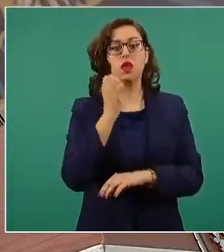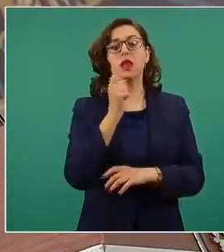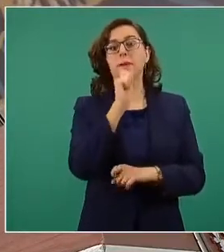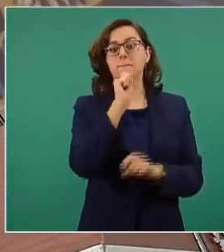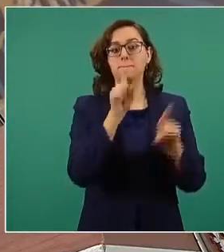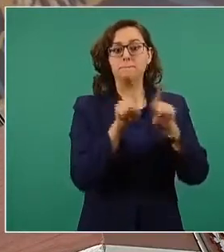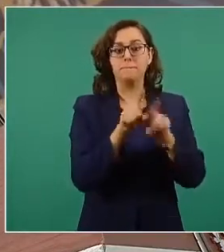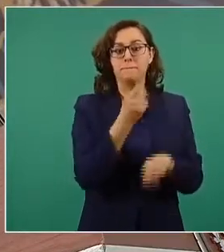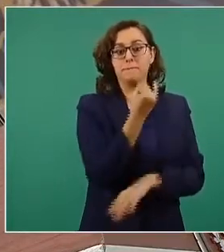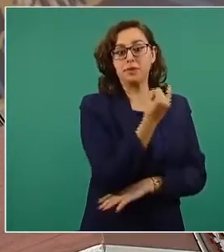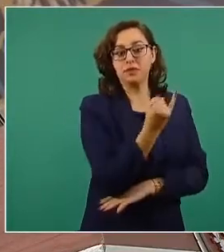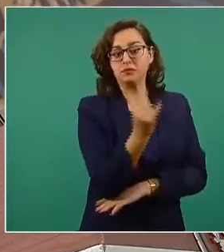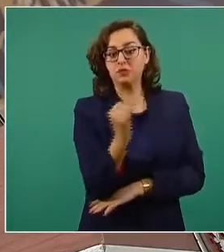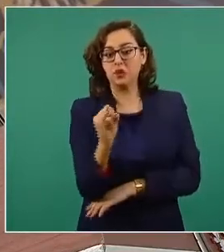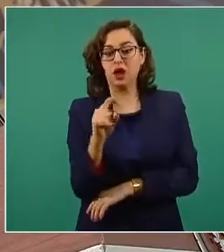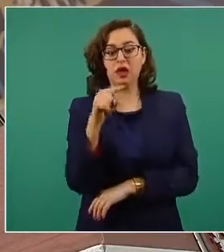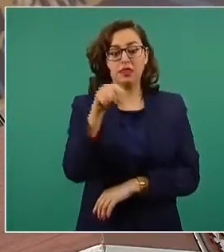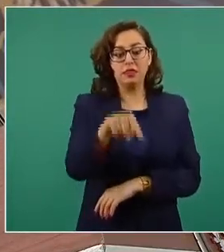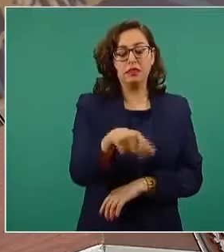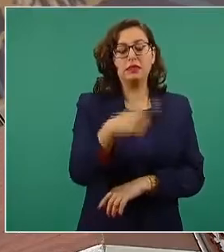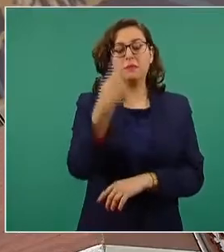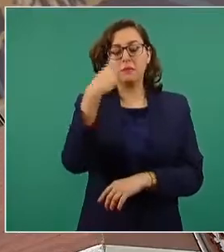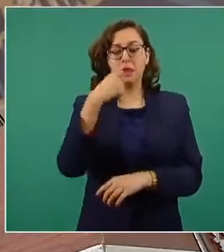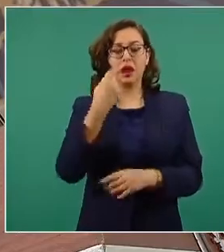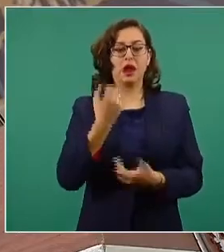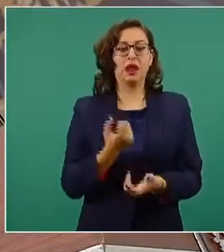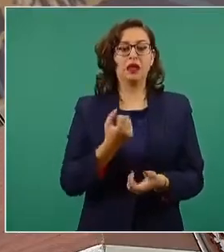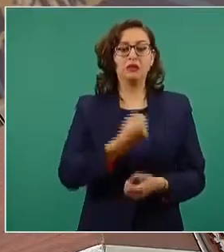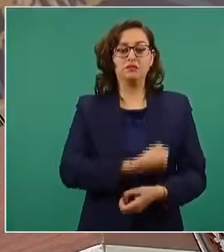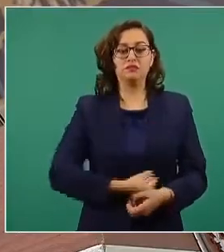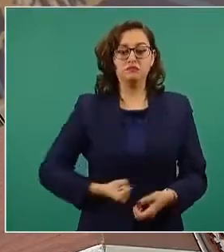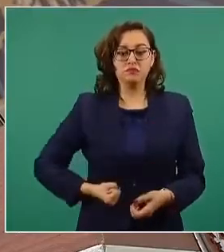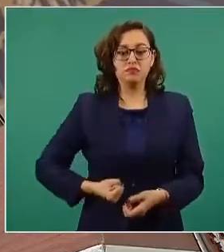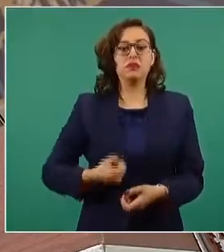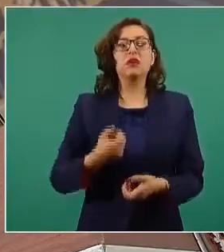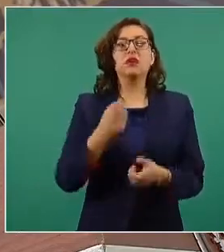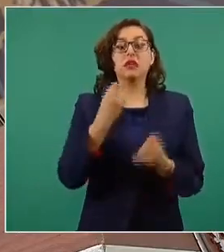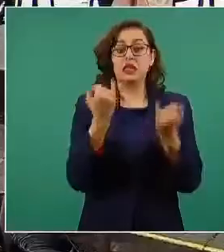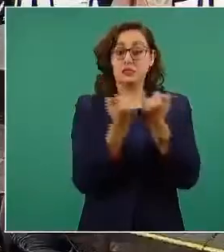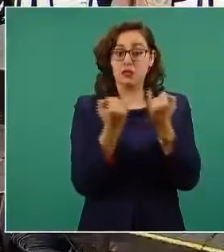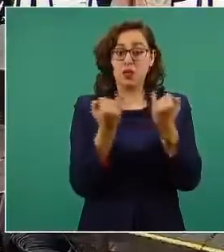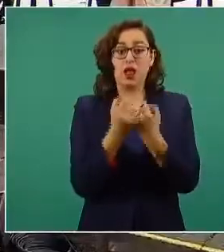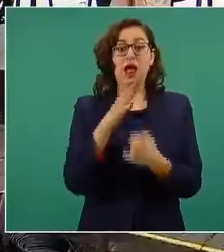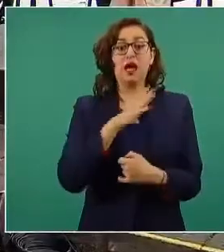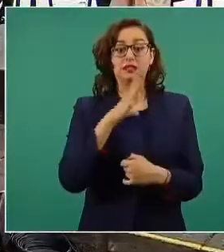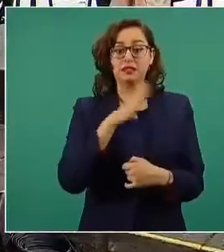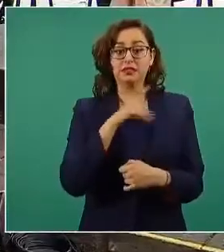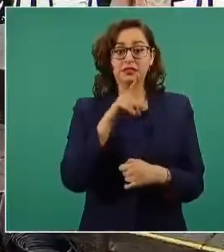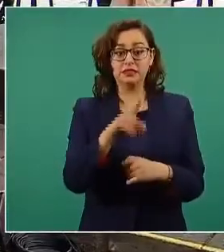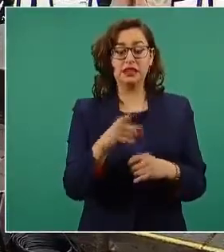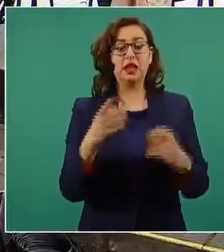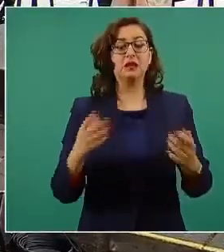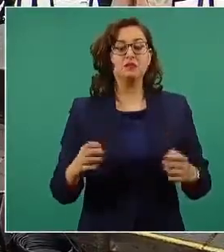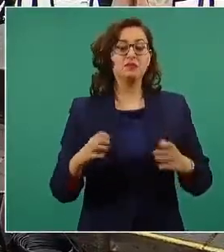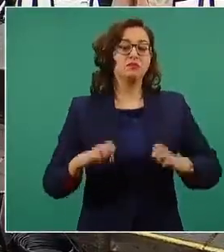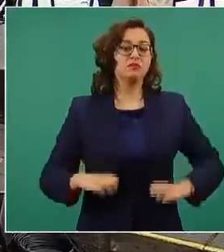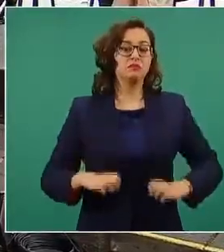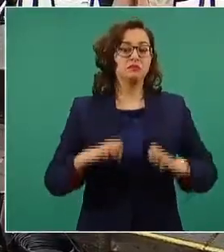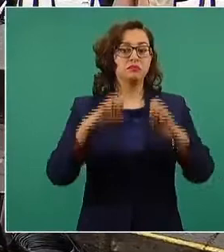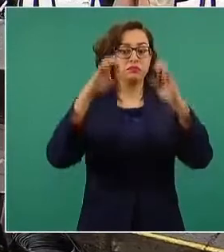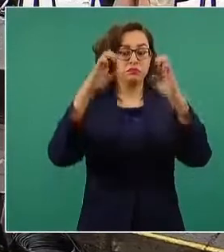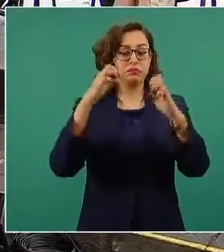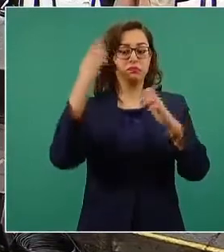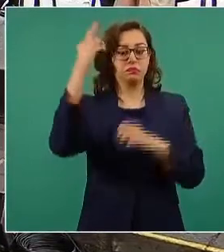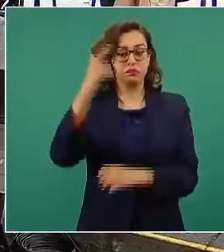lugares para el sacrificio, el palacio de Moctezuma, que ocupaba